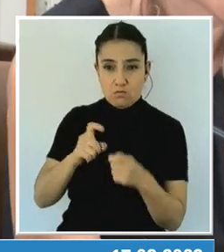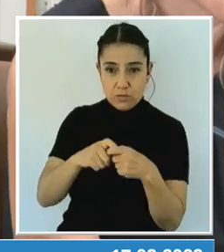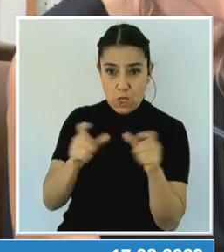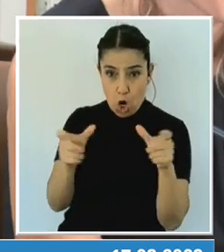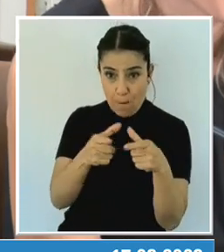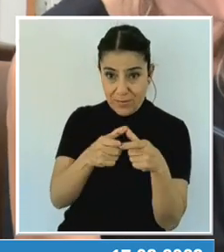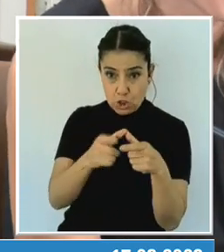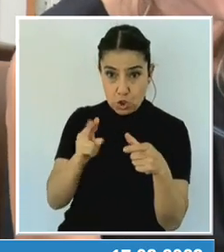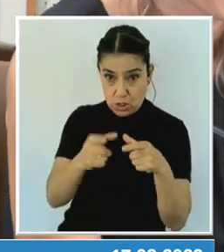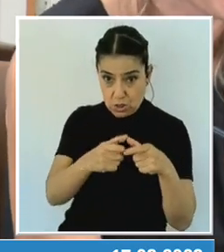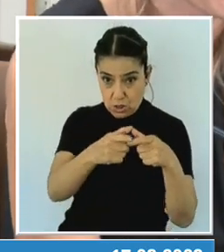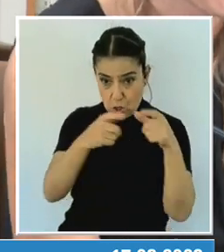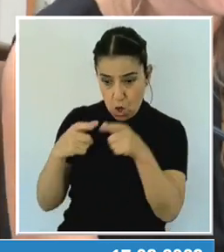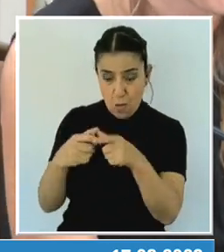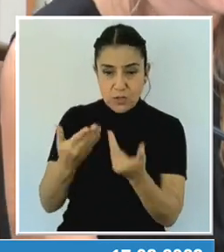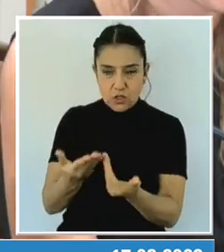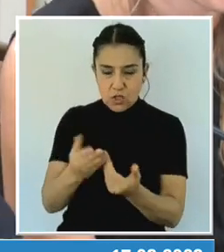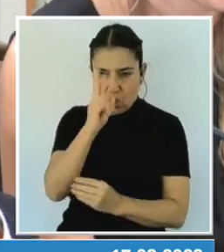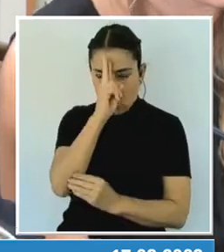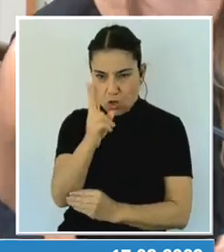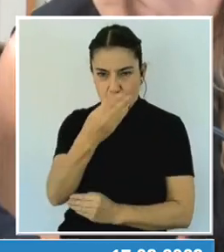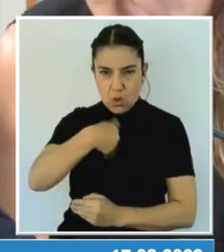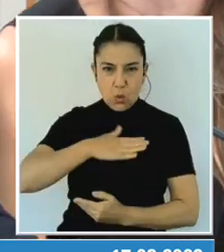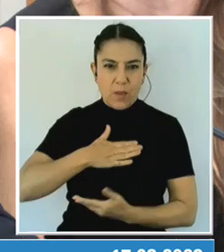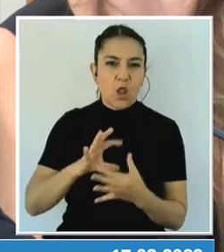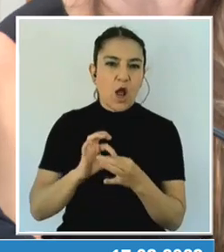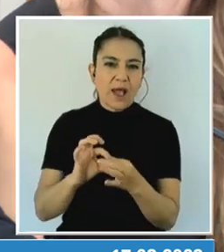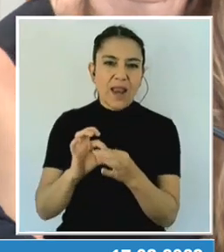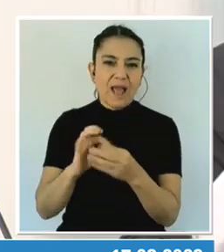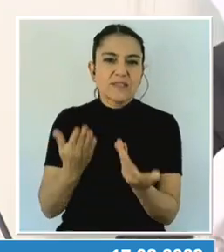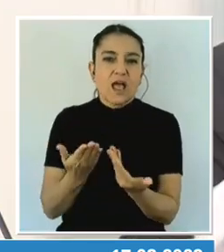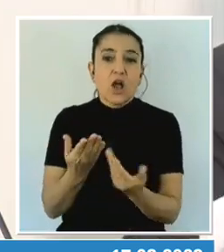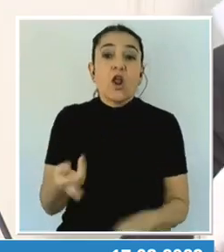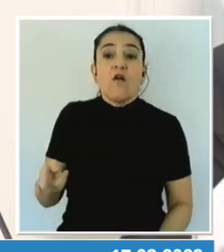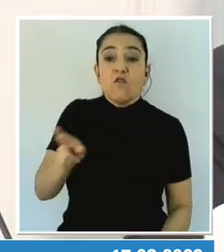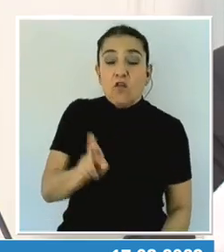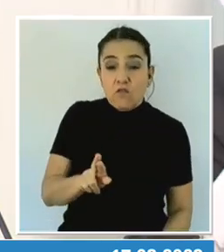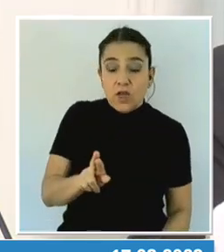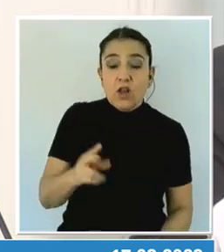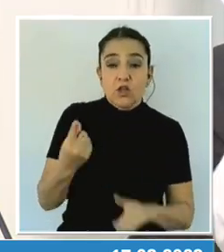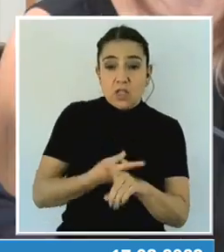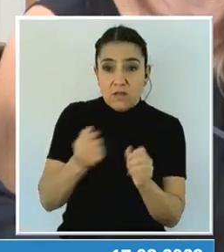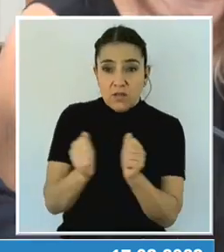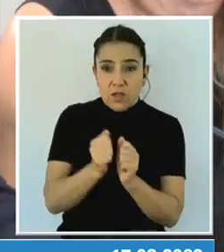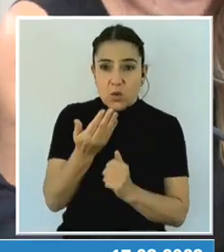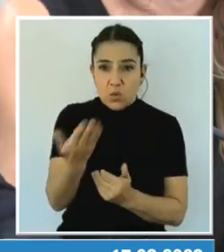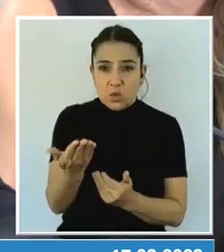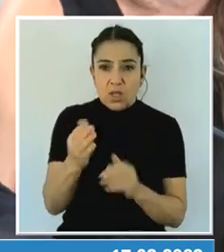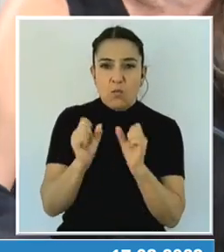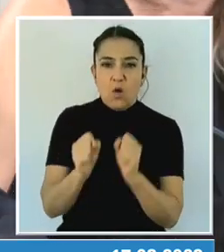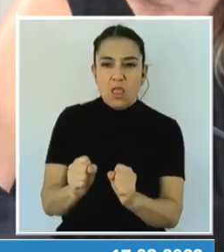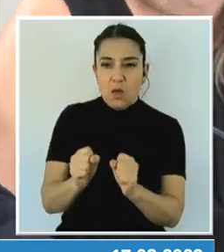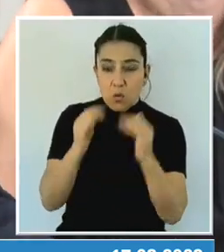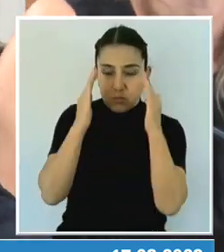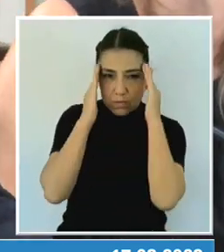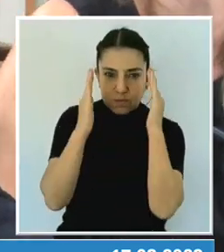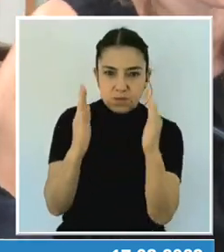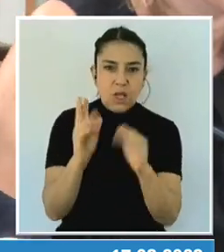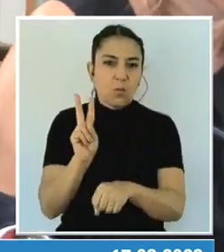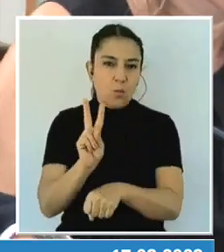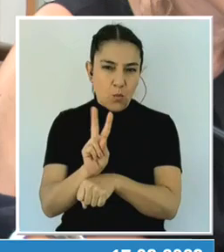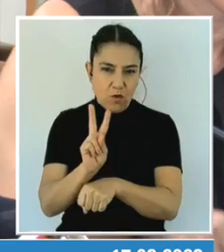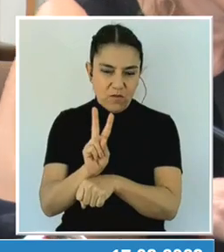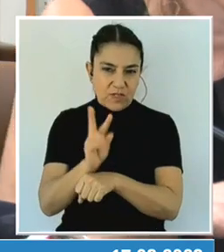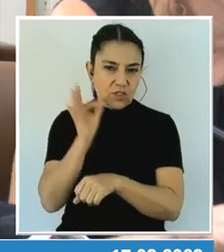sido nuestro. Muchísimas gracias. Vamos a volver con usted en un segundo para que podamos escuchar a la profesora